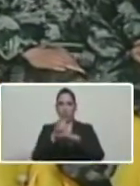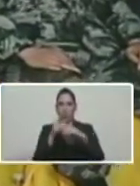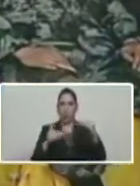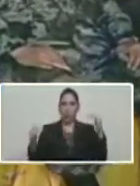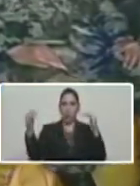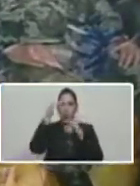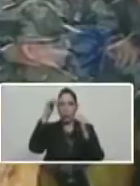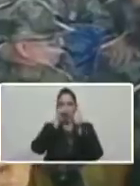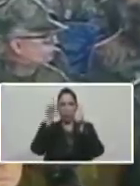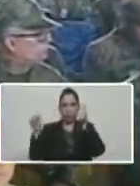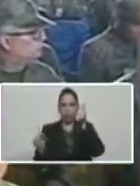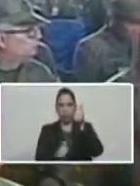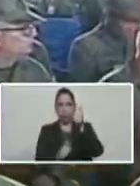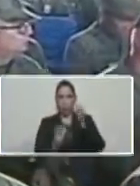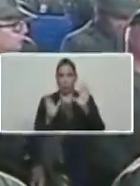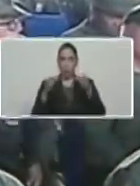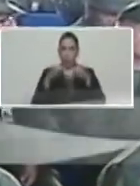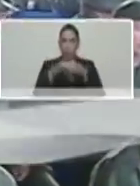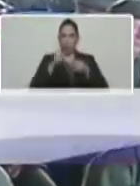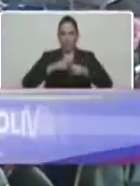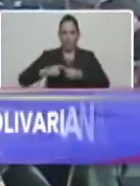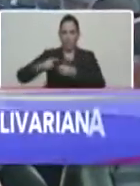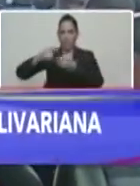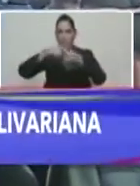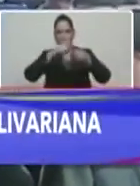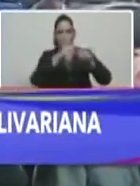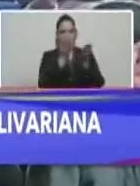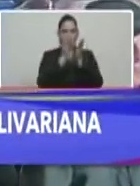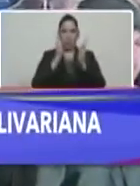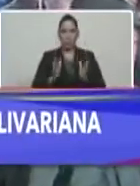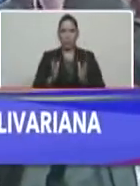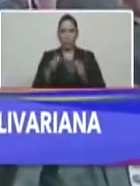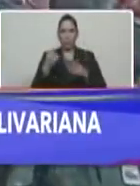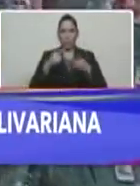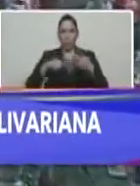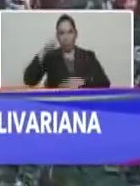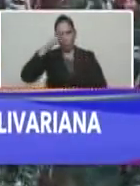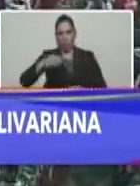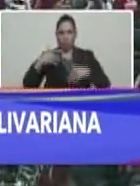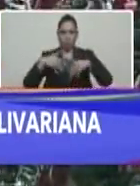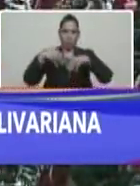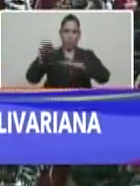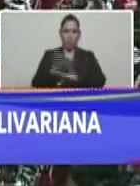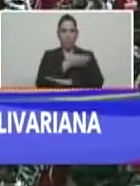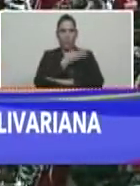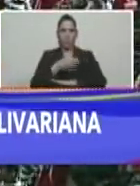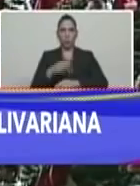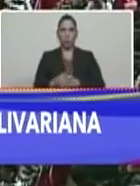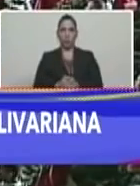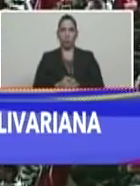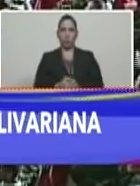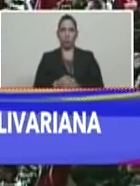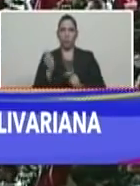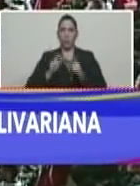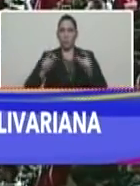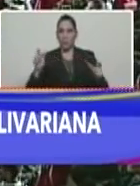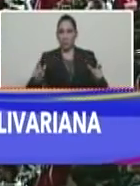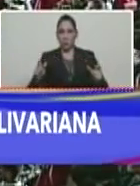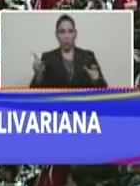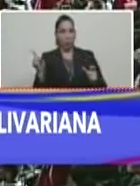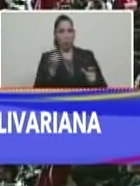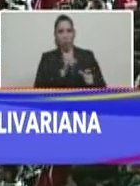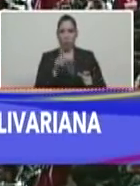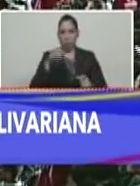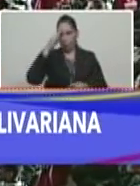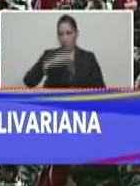subalternos, tropa profesional, cadetes, alumnos, tropa listada, milicianos, milicianas, músicos, militares y personal no militar de la Fuerza